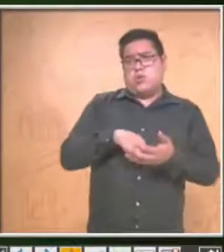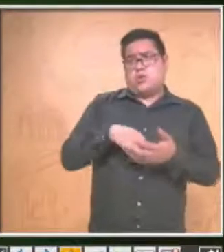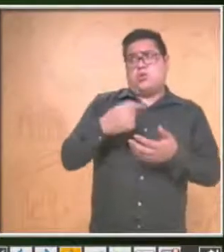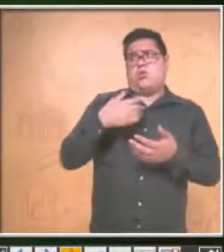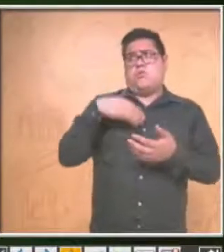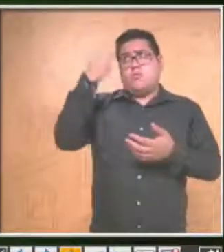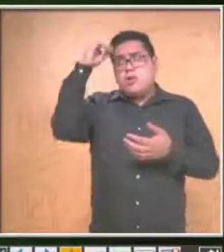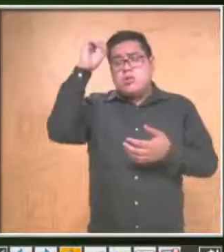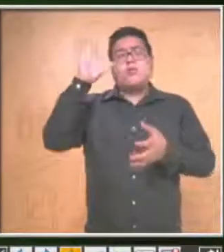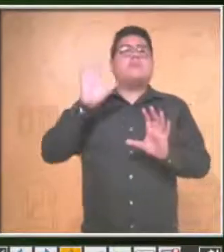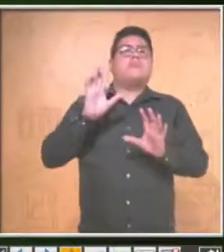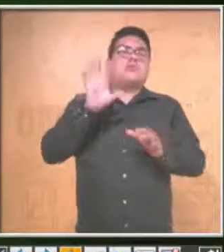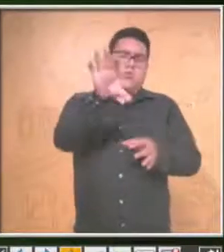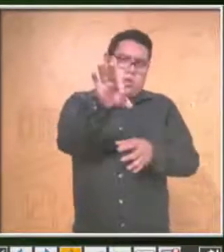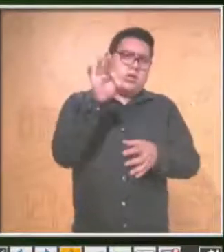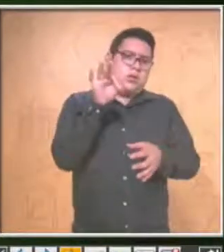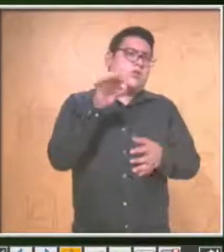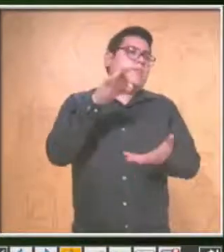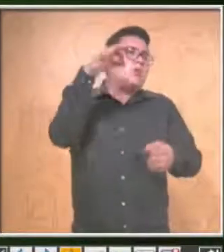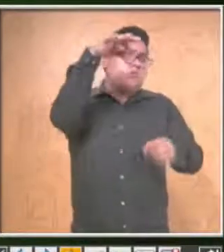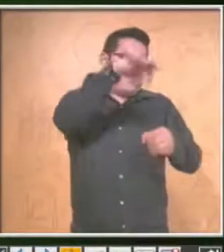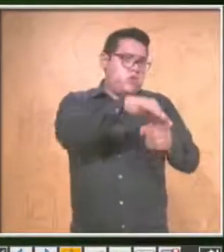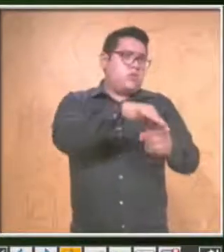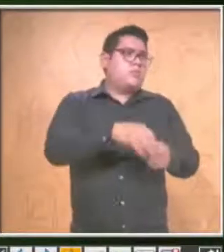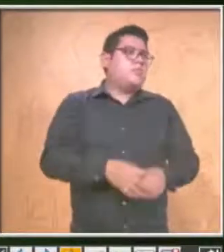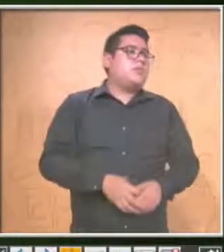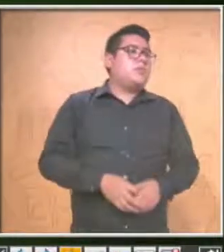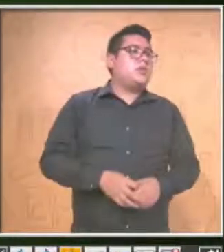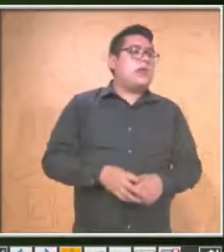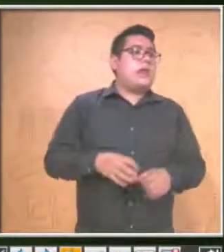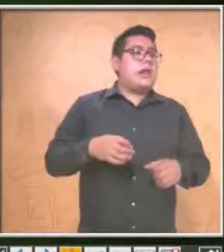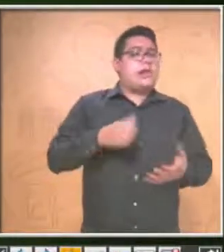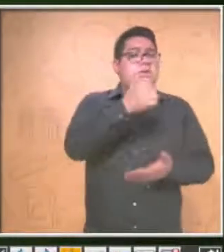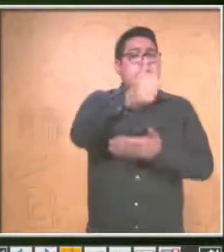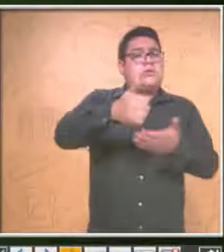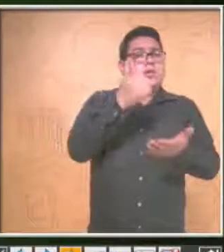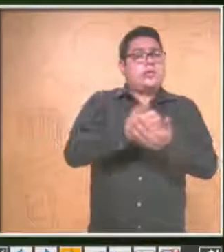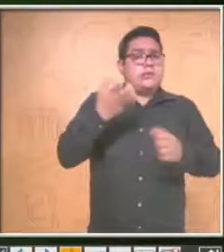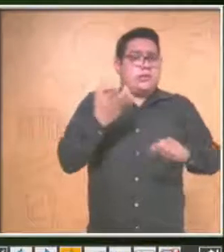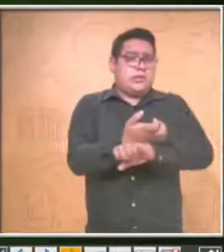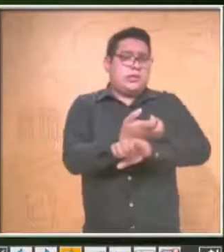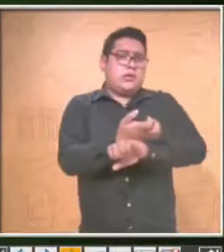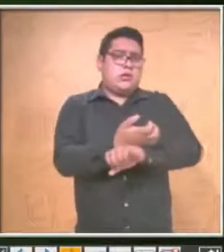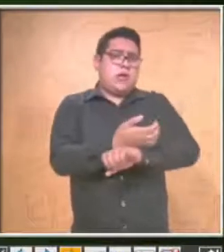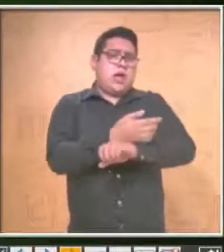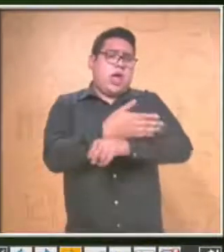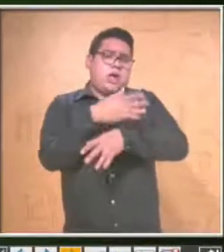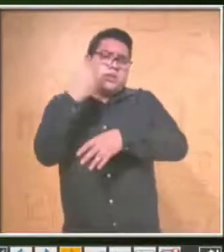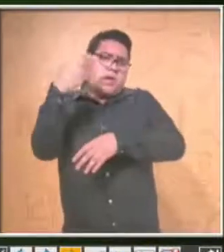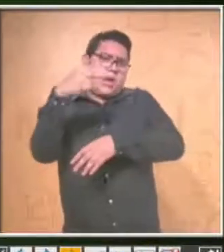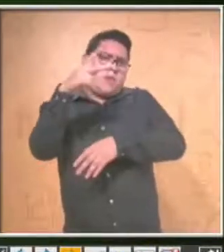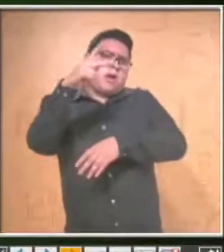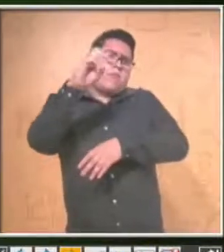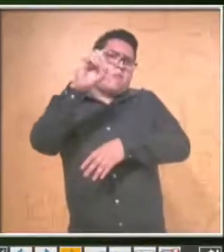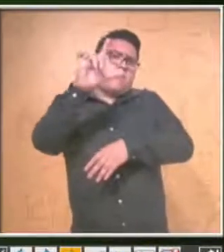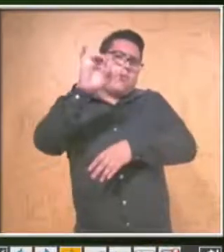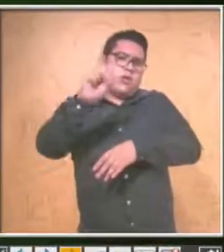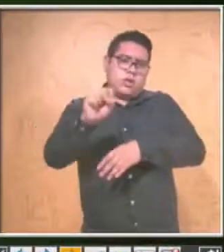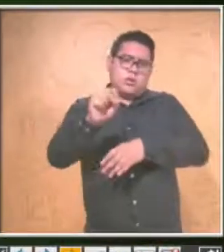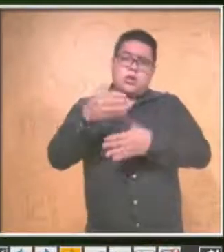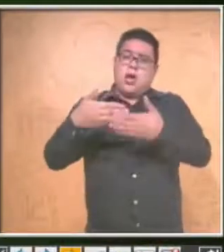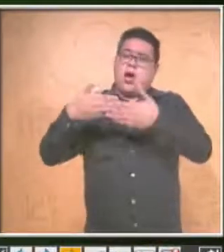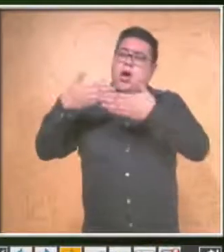debería gobernarse. En la ciudad-estado, aquí aparecen las polis, por eso decimos ahora